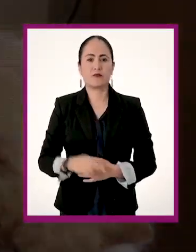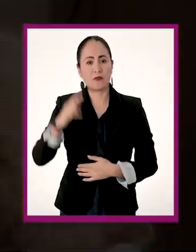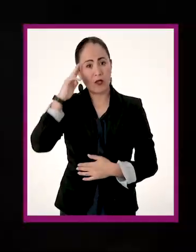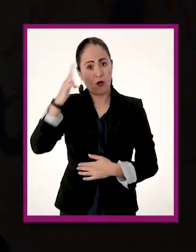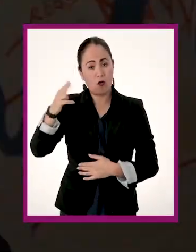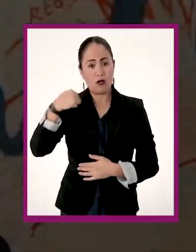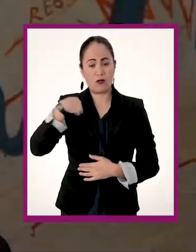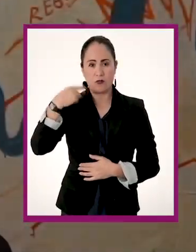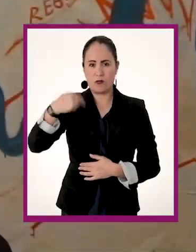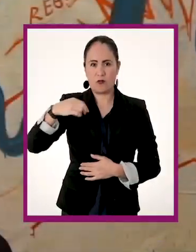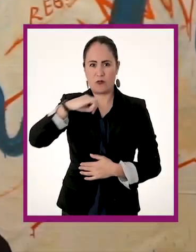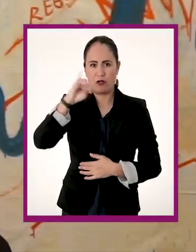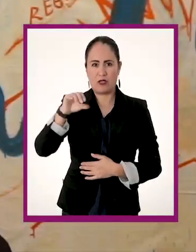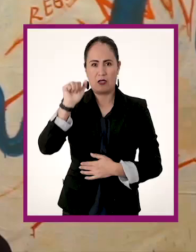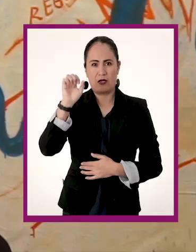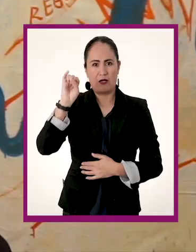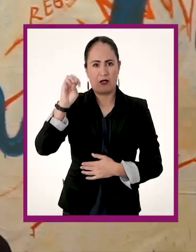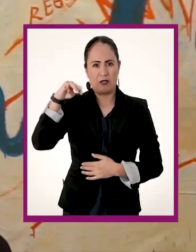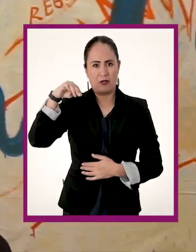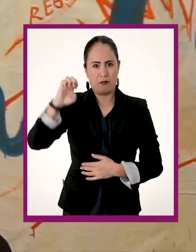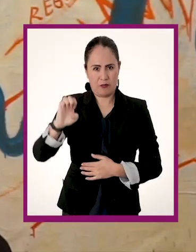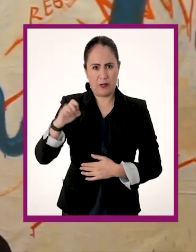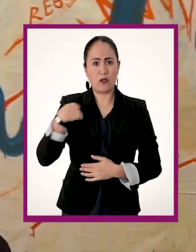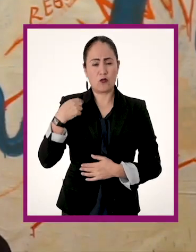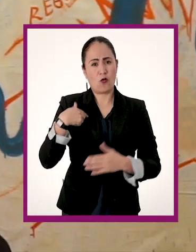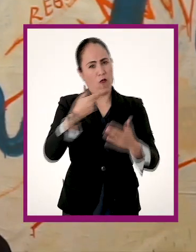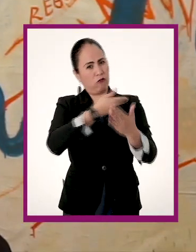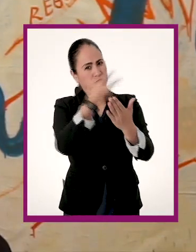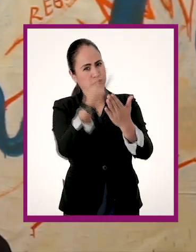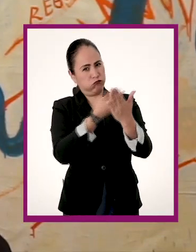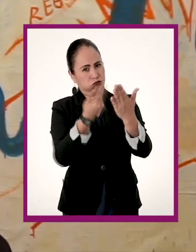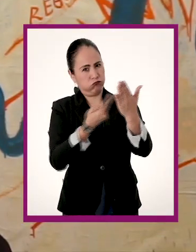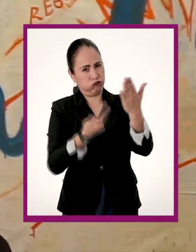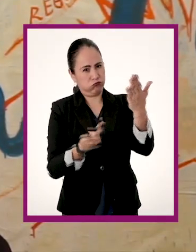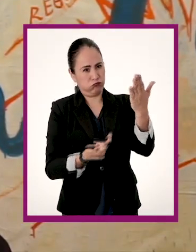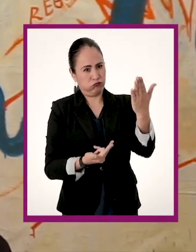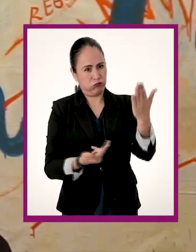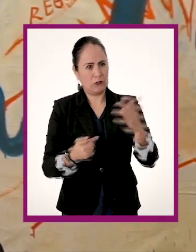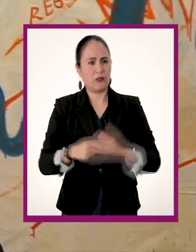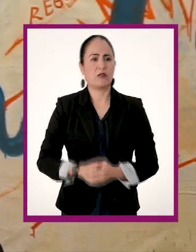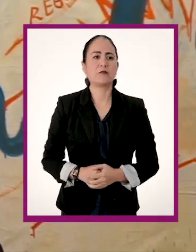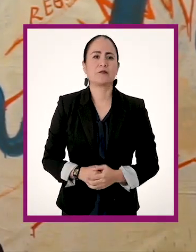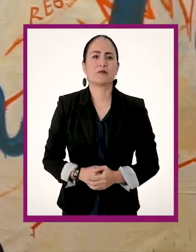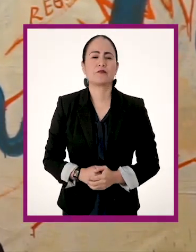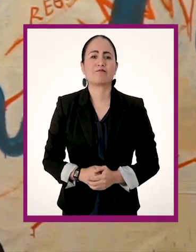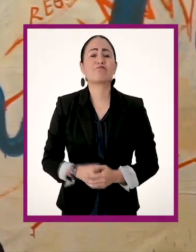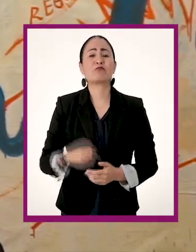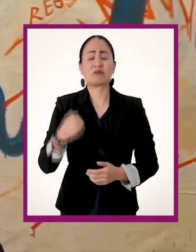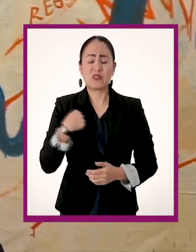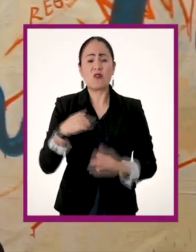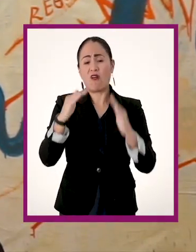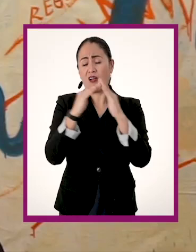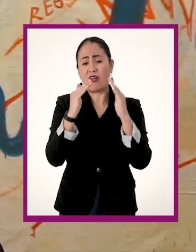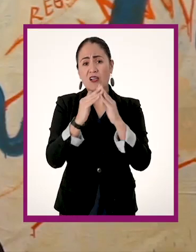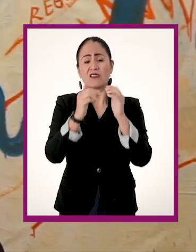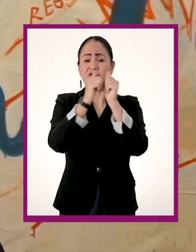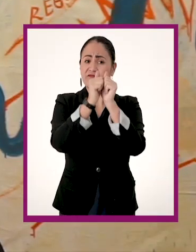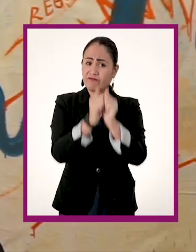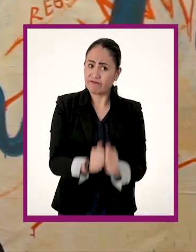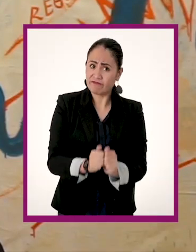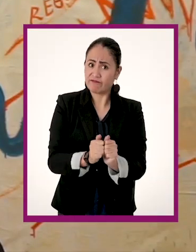correctas. Hola, yo soy Jaime Ruiz y soy dibujante. He estado tratando de ser empático